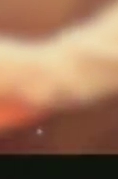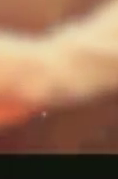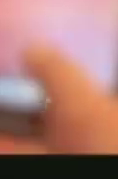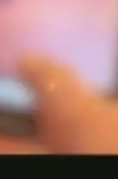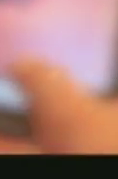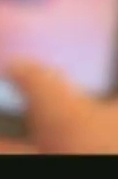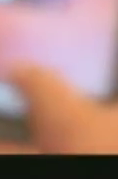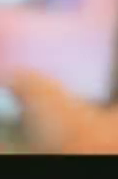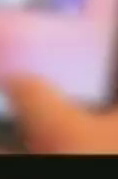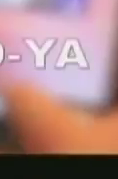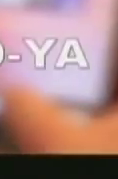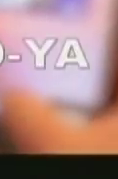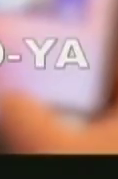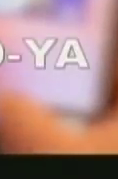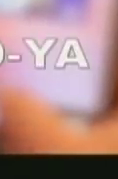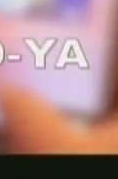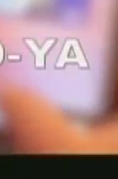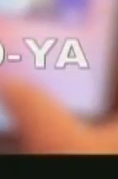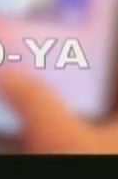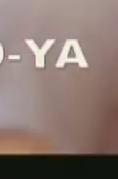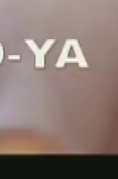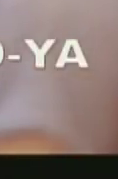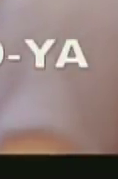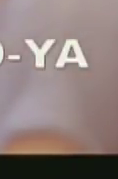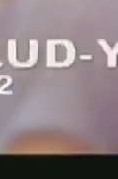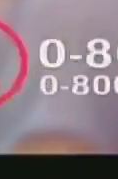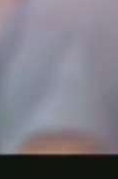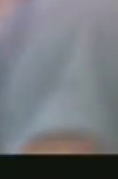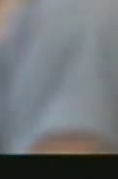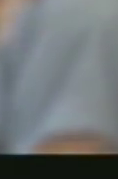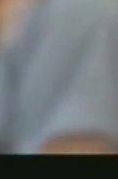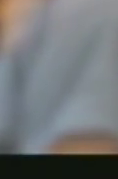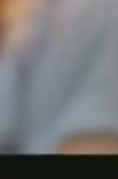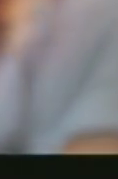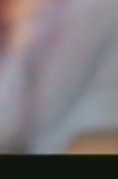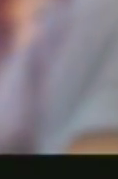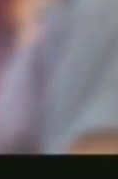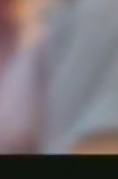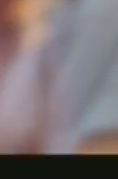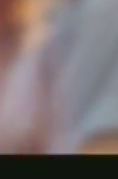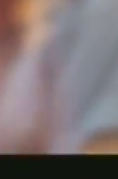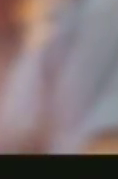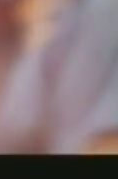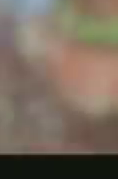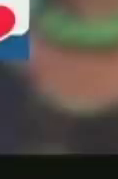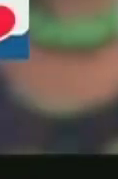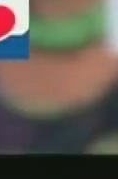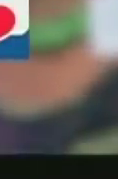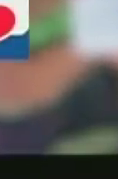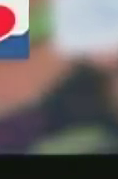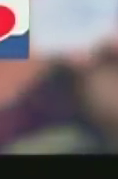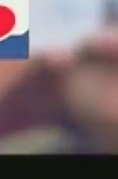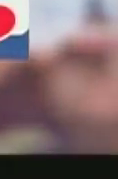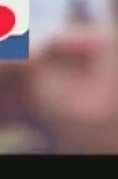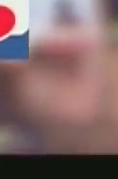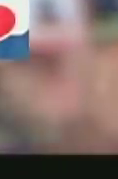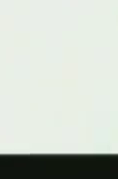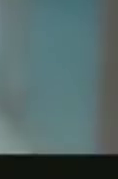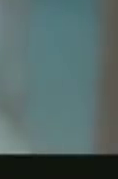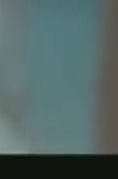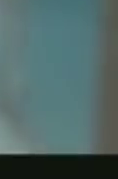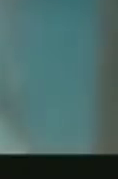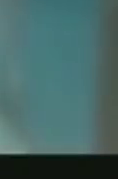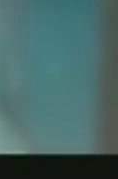salud a través del 0800 Salud Ya y Plan Quirúrgico Nacional. Hogares de la